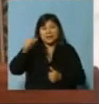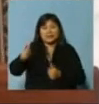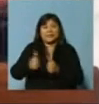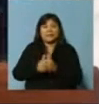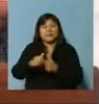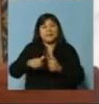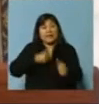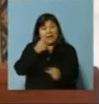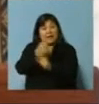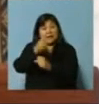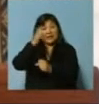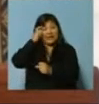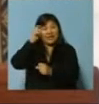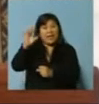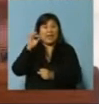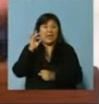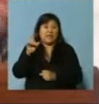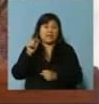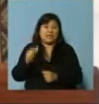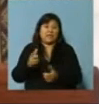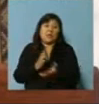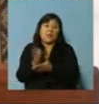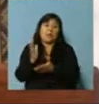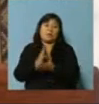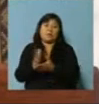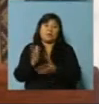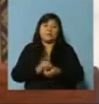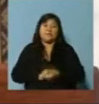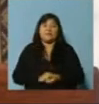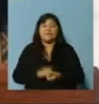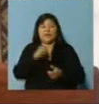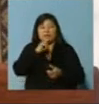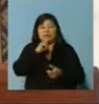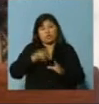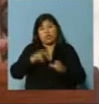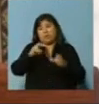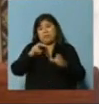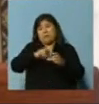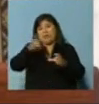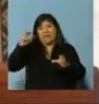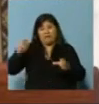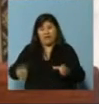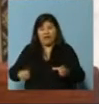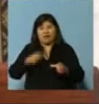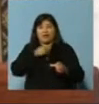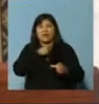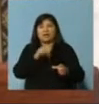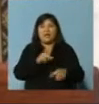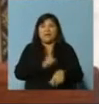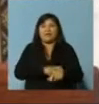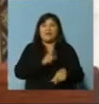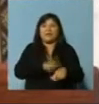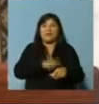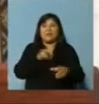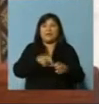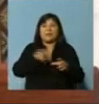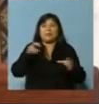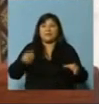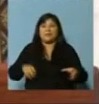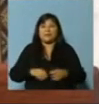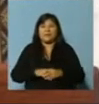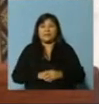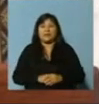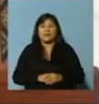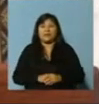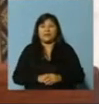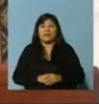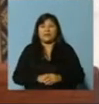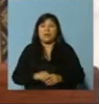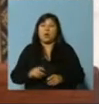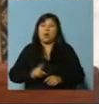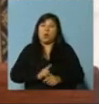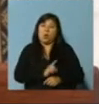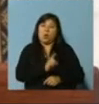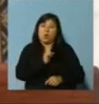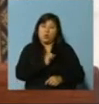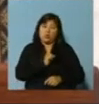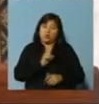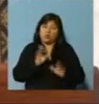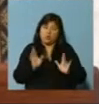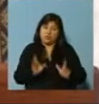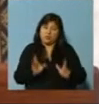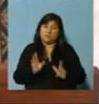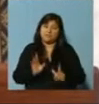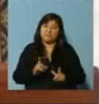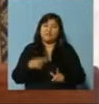10 de diciembre. Le estaba diciendo al gobernador que ya doy un paso al costado después de mucho tiempo, pero un orgullo grande haber